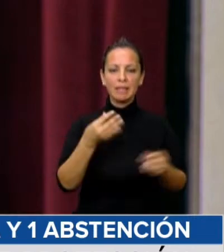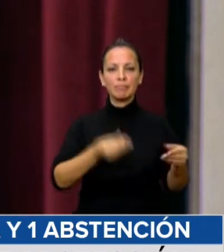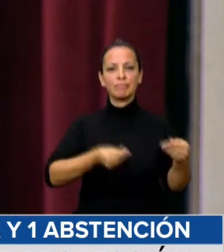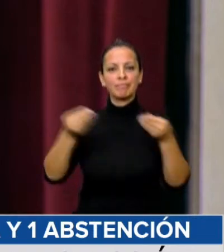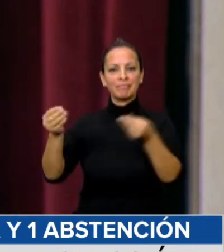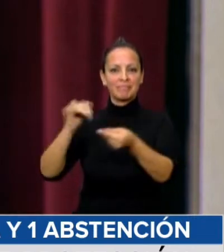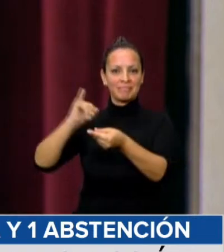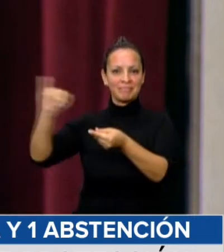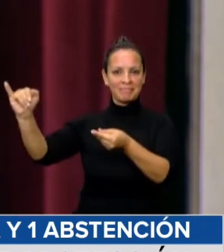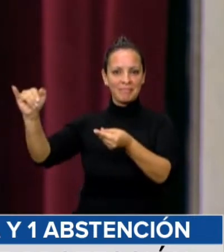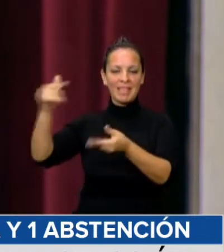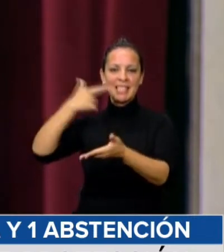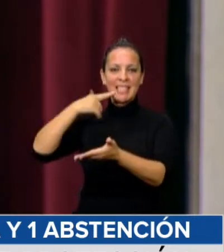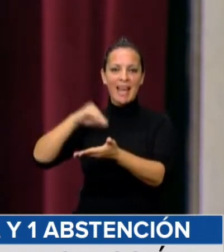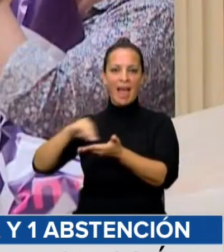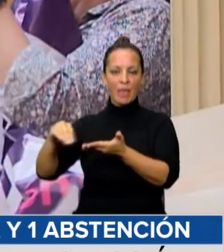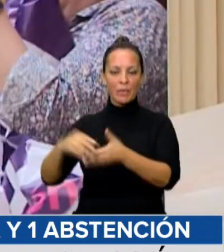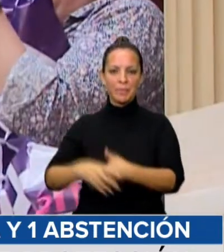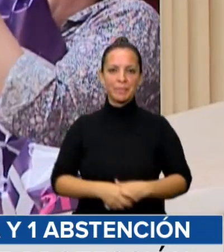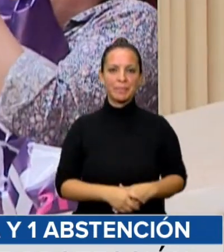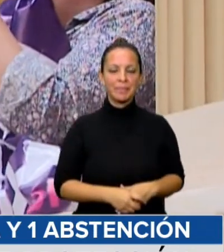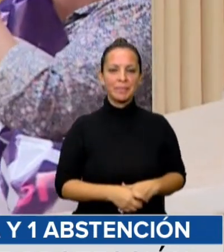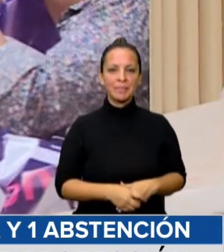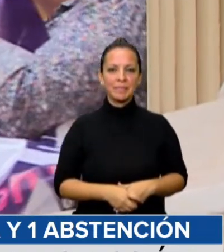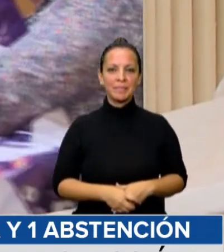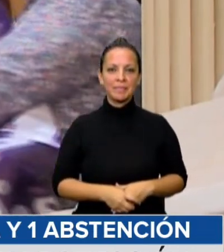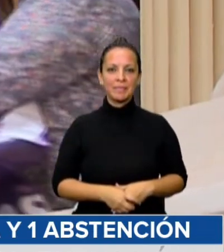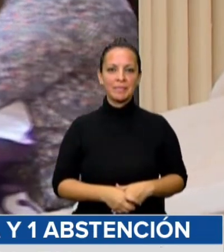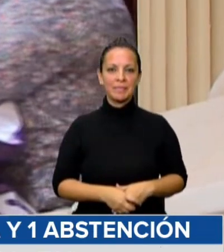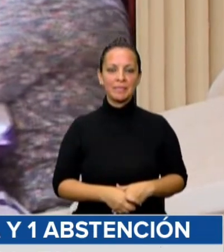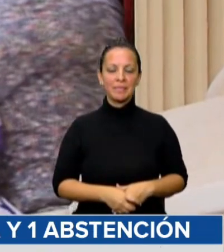comunicará al Honorable Senado.